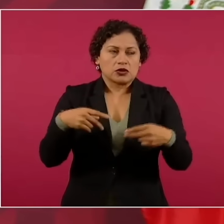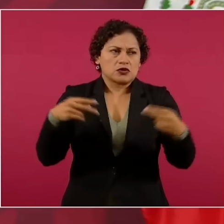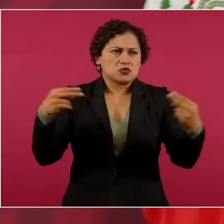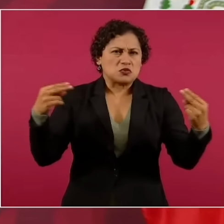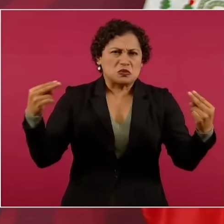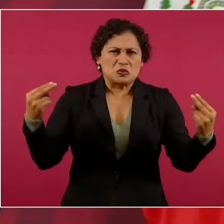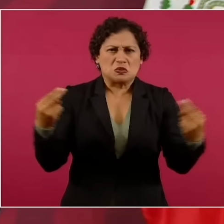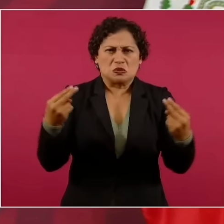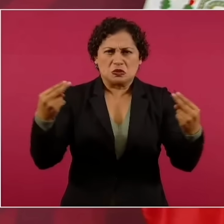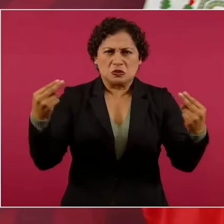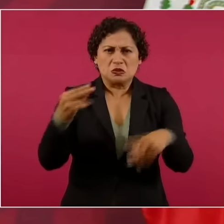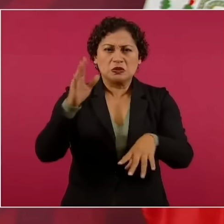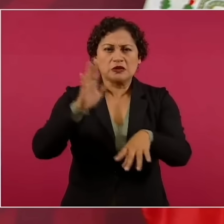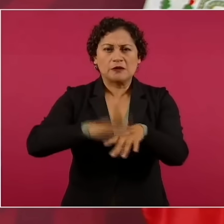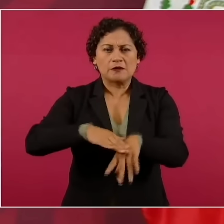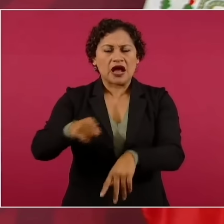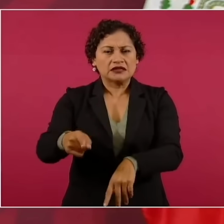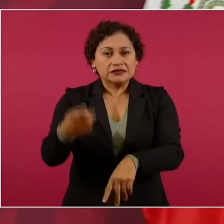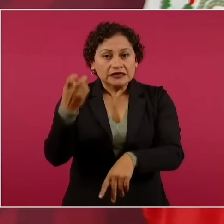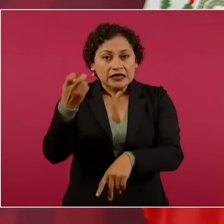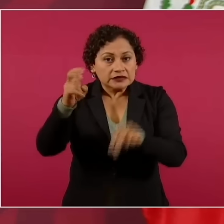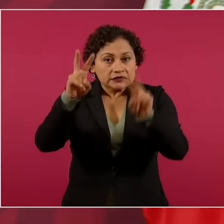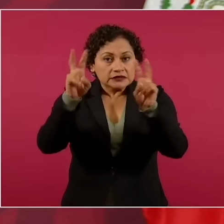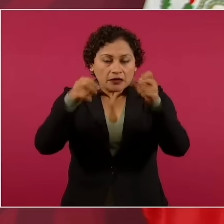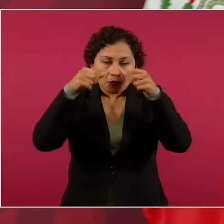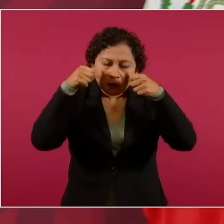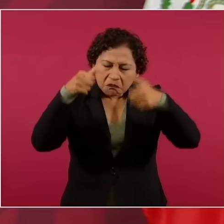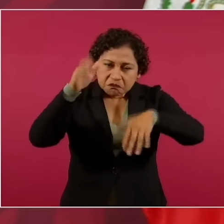que padecen los pueblos del mundo,